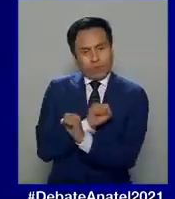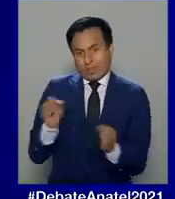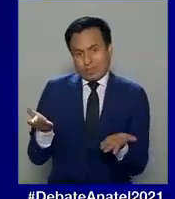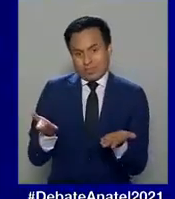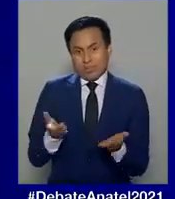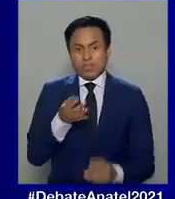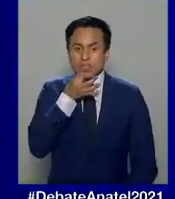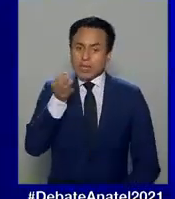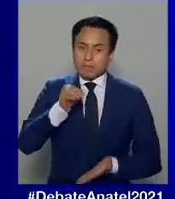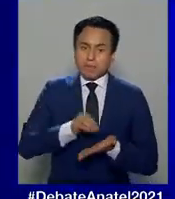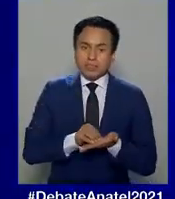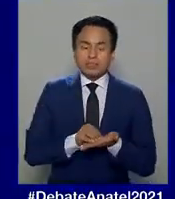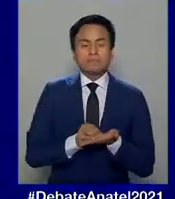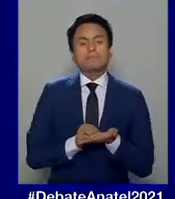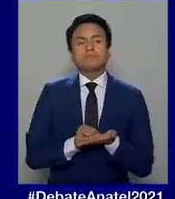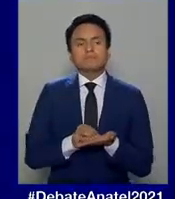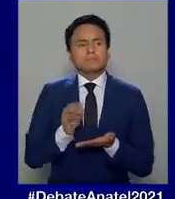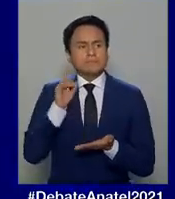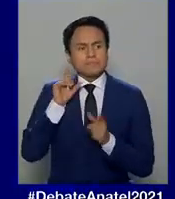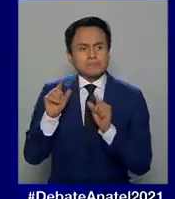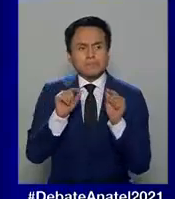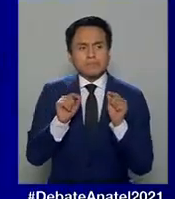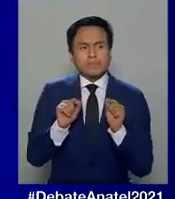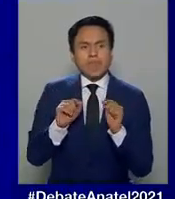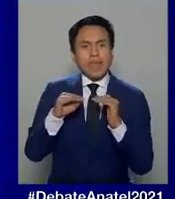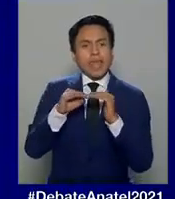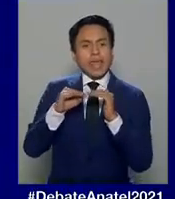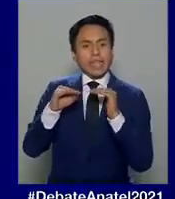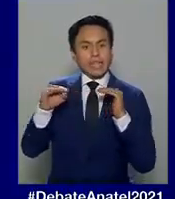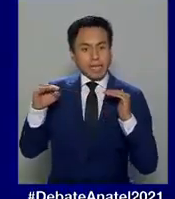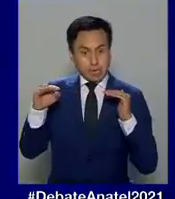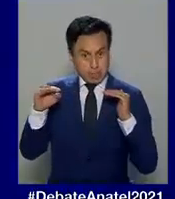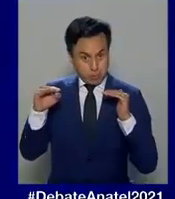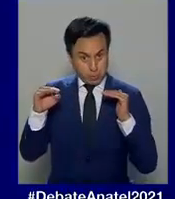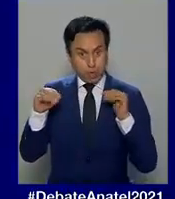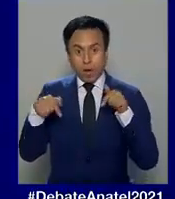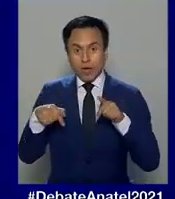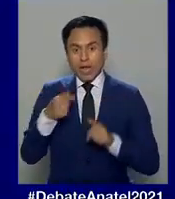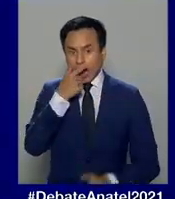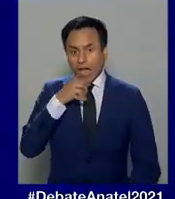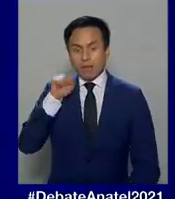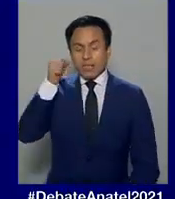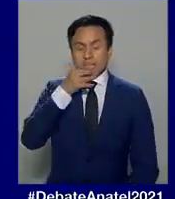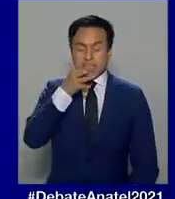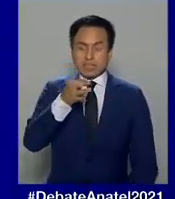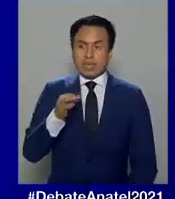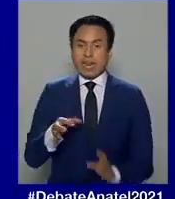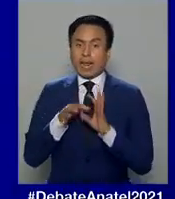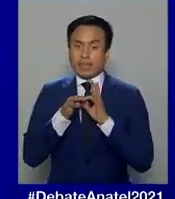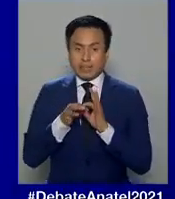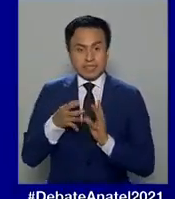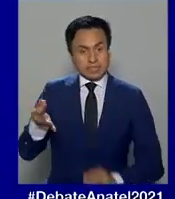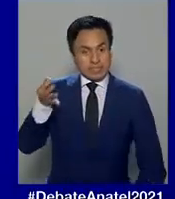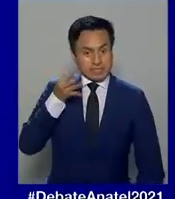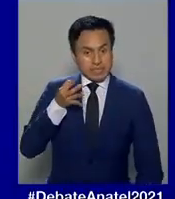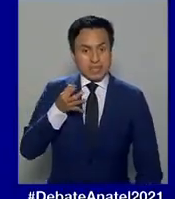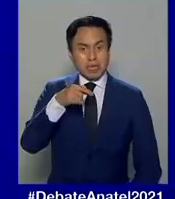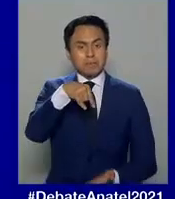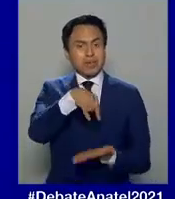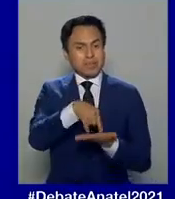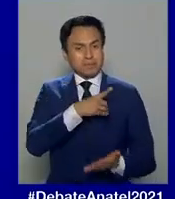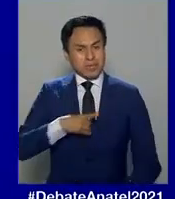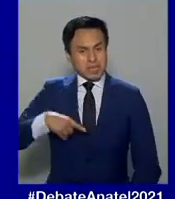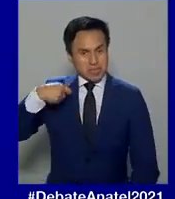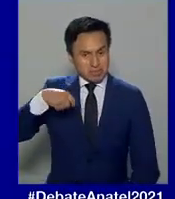quiero decir algo más. Cuando el equilibrio, ese equilibrio que hoy día Gabriel reconoce y agradece, ¿no es cierto?, hoy día en el Parlamento,